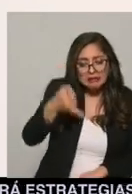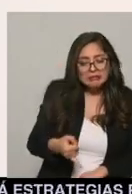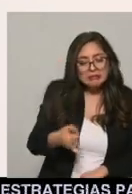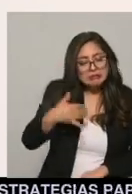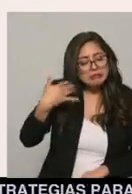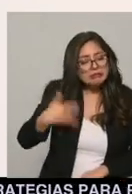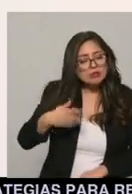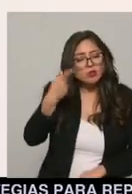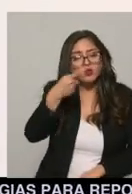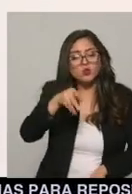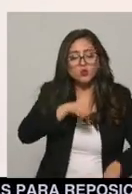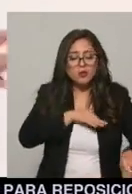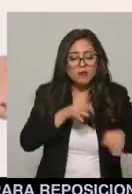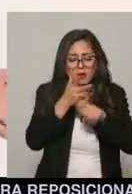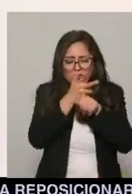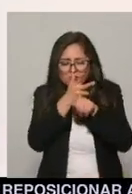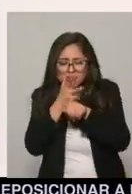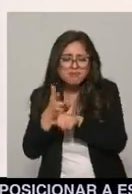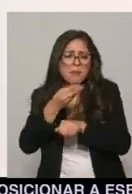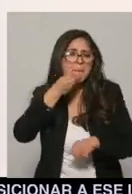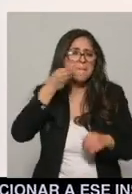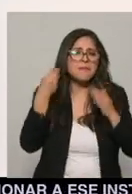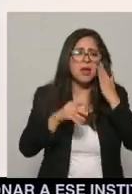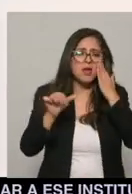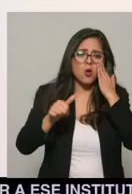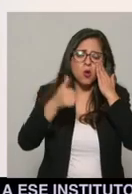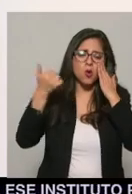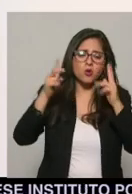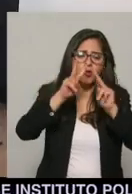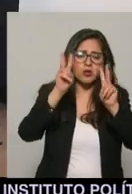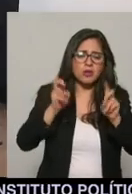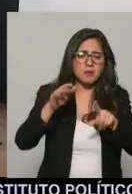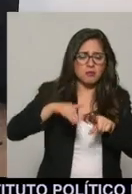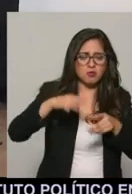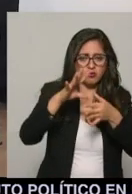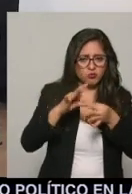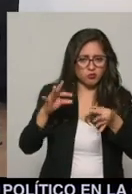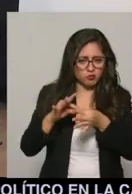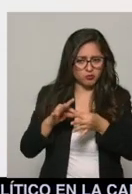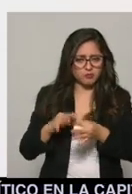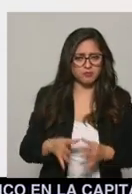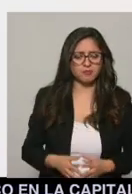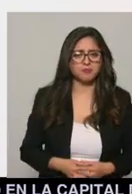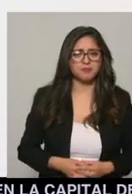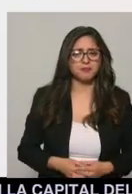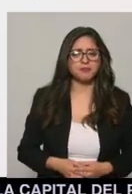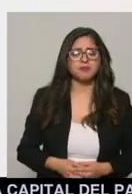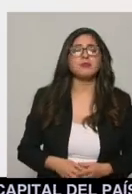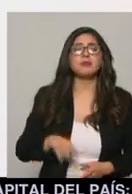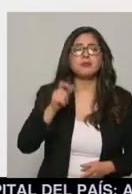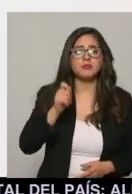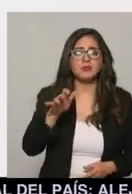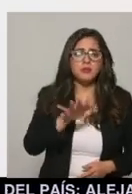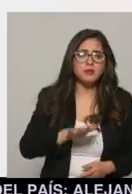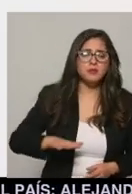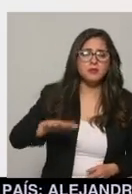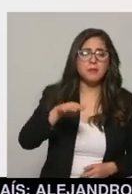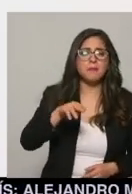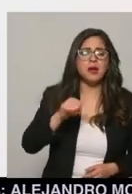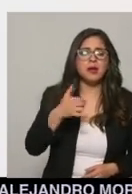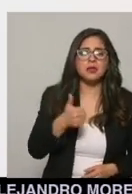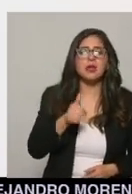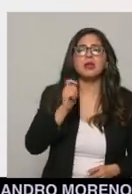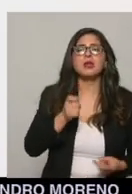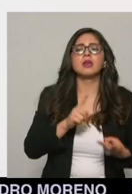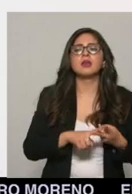trabajo. Y así como otros más que mencionas, ¿no? Sí, no, bueno, este gran acuífero Maya en realidad es impresionante. Cuando se